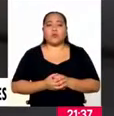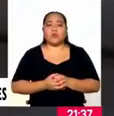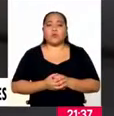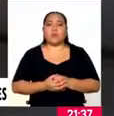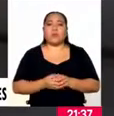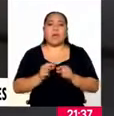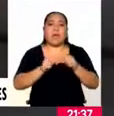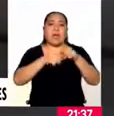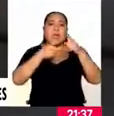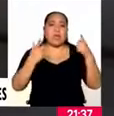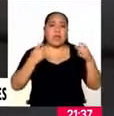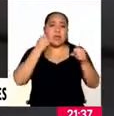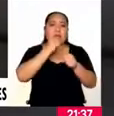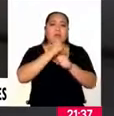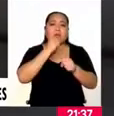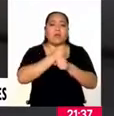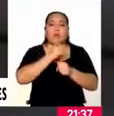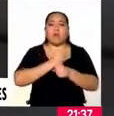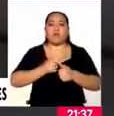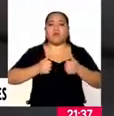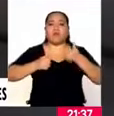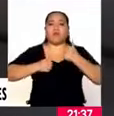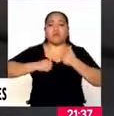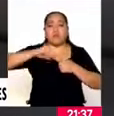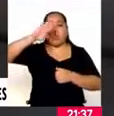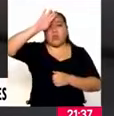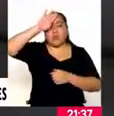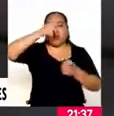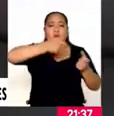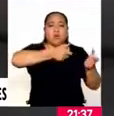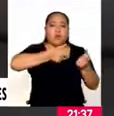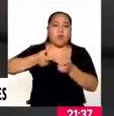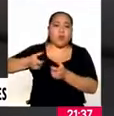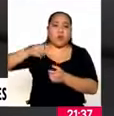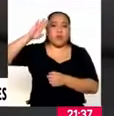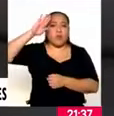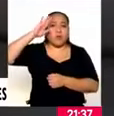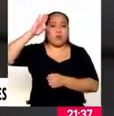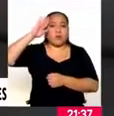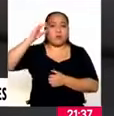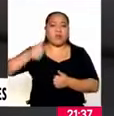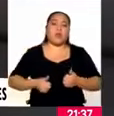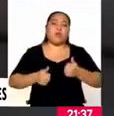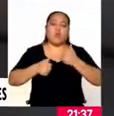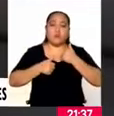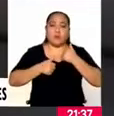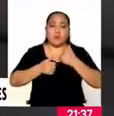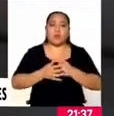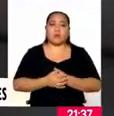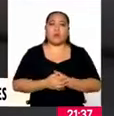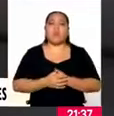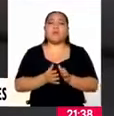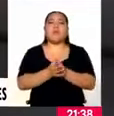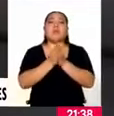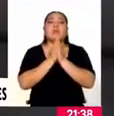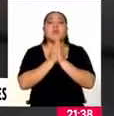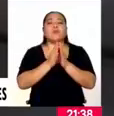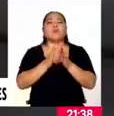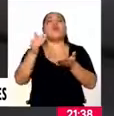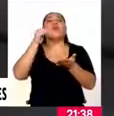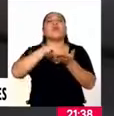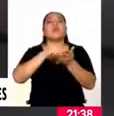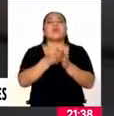loable labor de nuestros comandantes generales, de los bomberos, de la policía y de nuestras Fuerzas Armadas. Invocamos nuevamente al